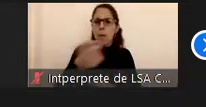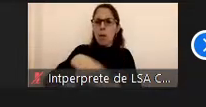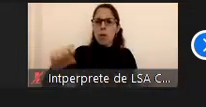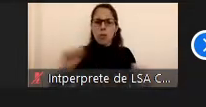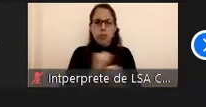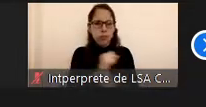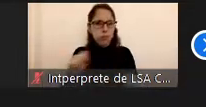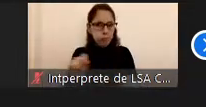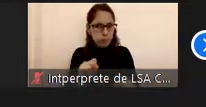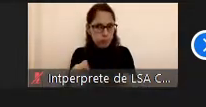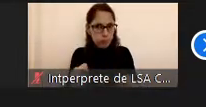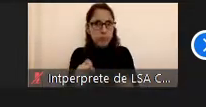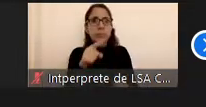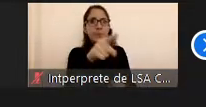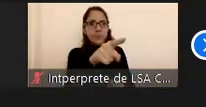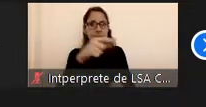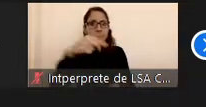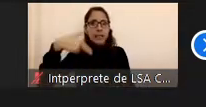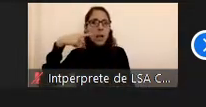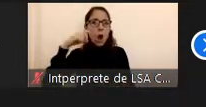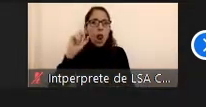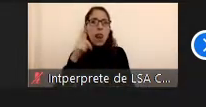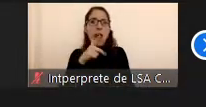Sí, que necesitamos aprobar las autoevaluaciones.